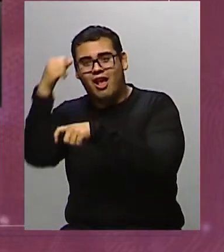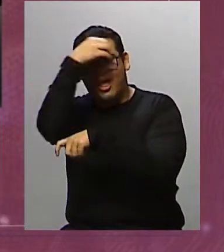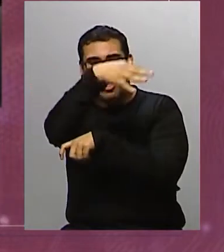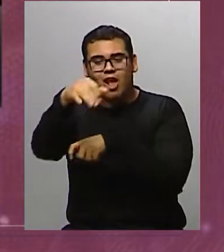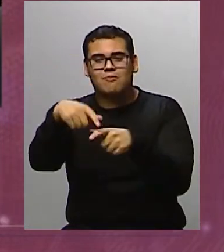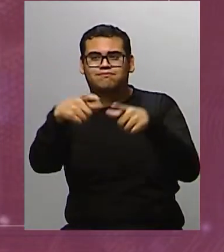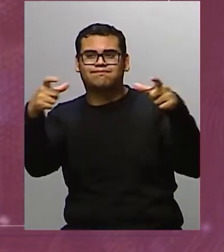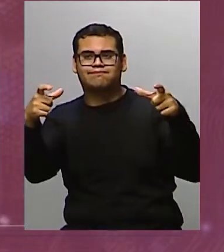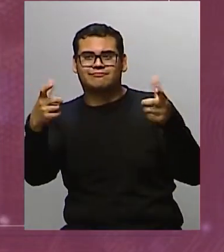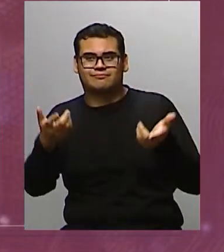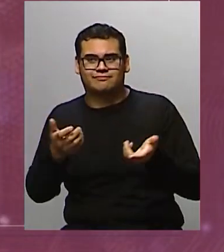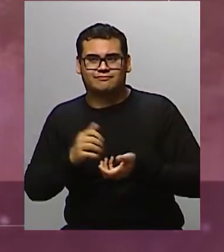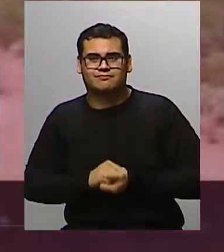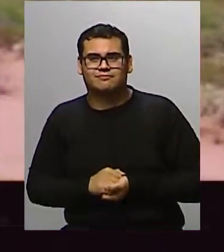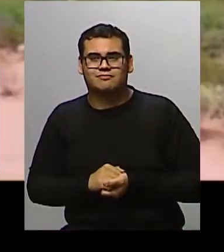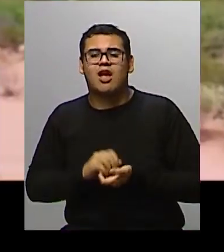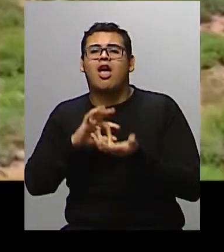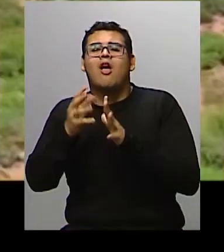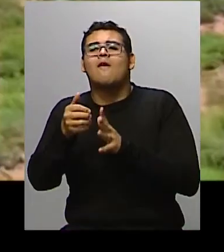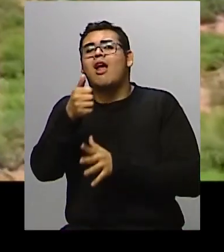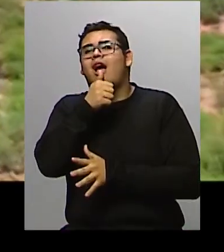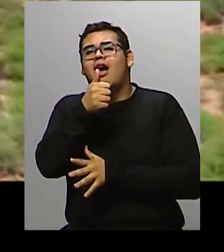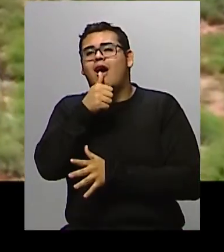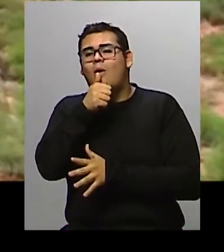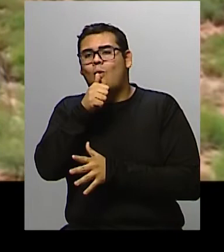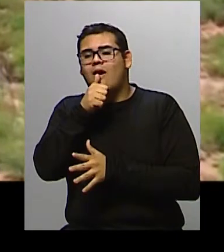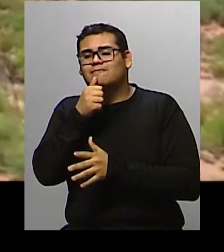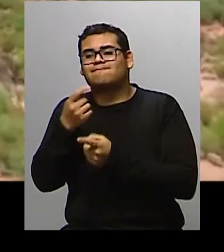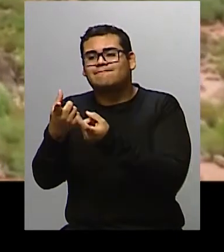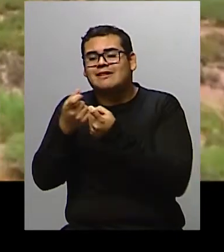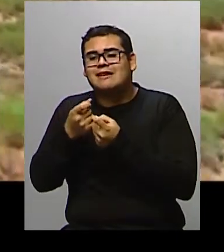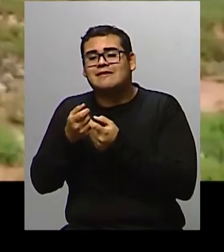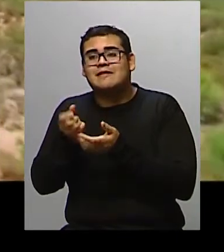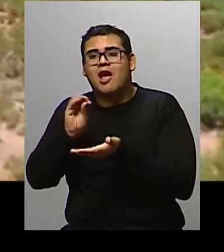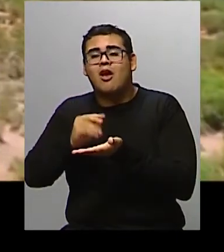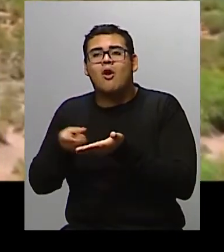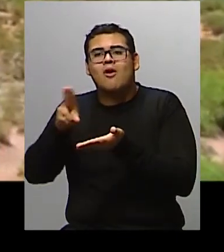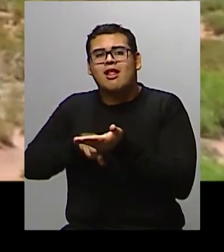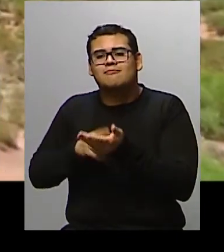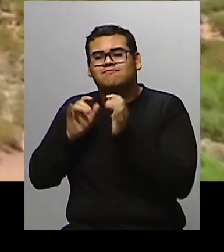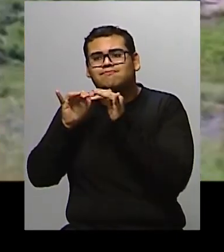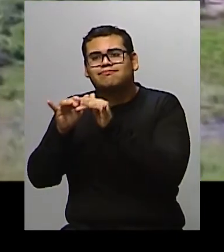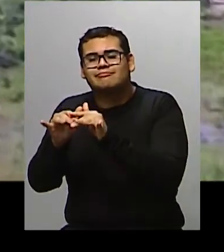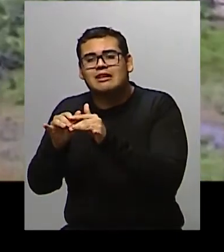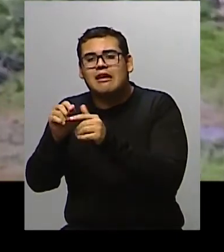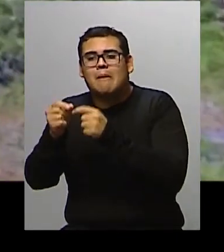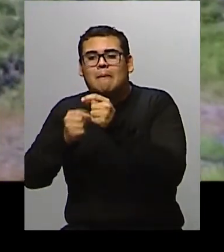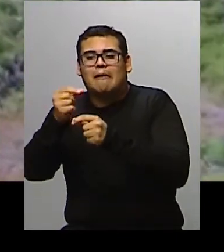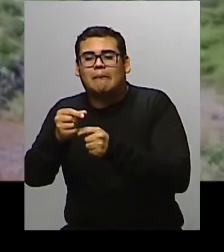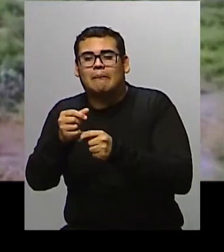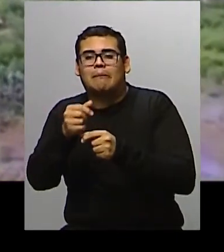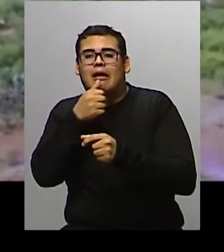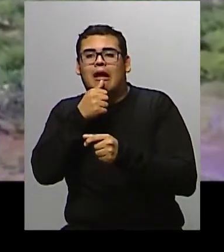agua vuelve o pretende volver a su epocentro natural y provoca inundaciones y